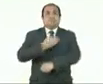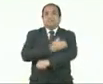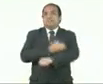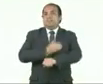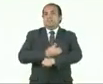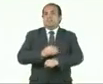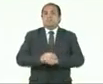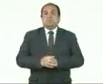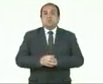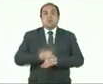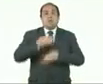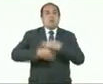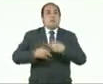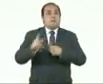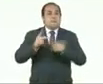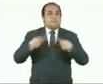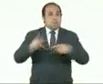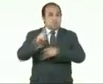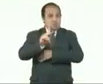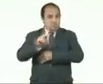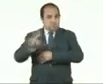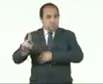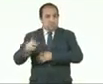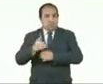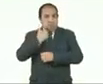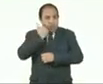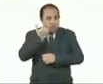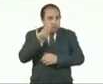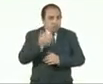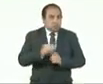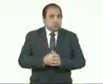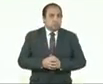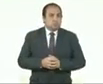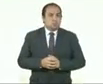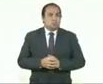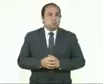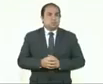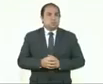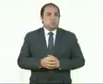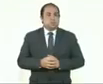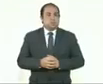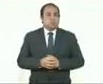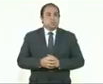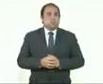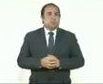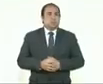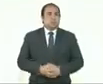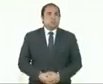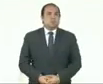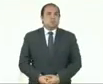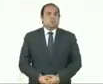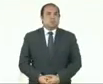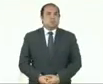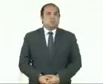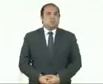y a toda la ciudadanía. Queremos pues hacerle sentir